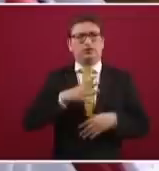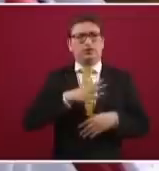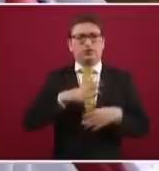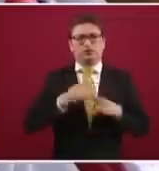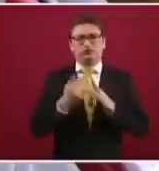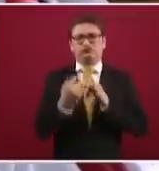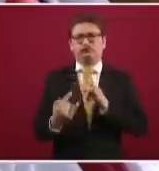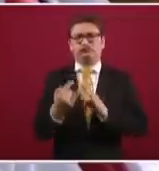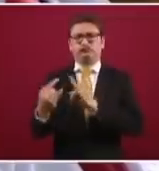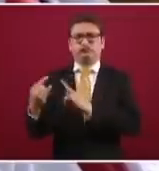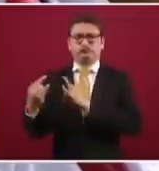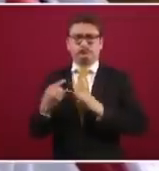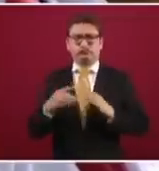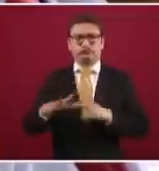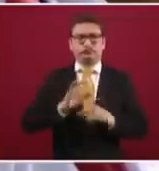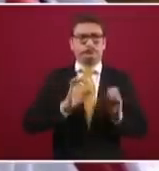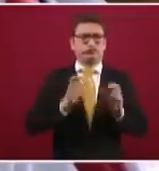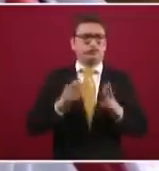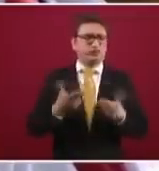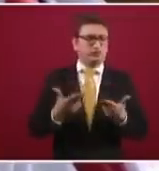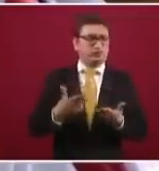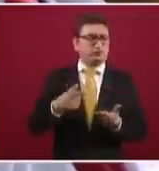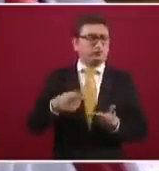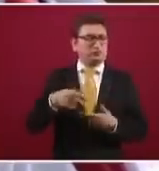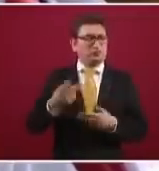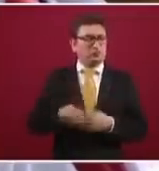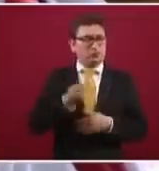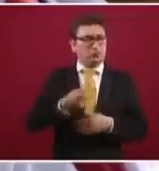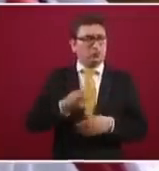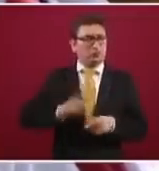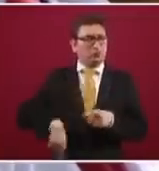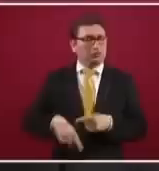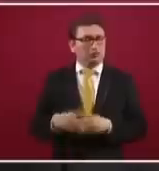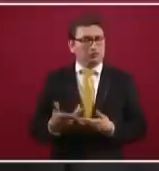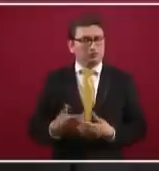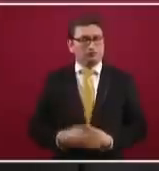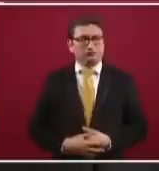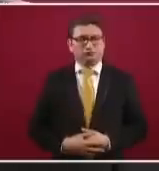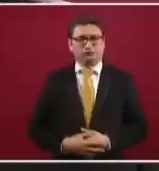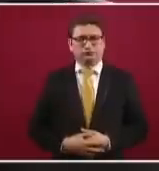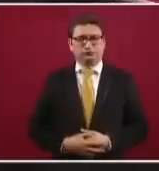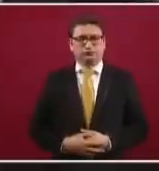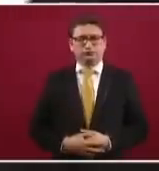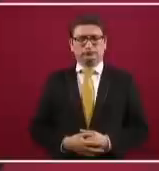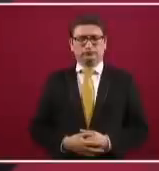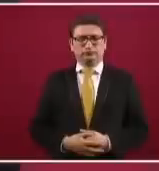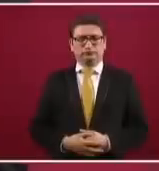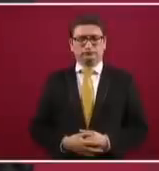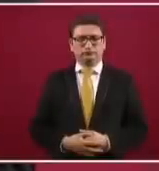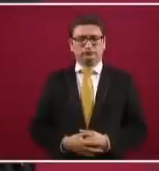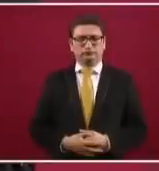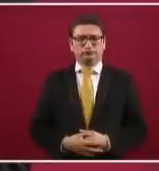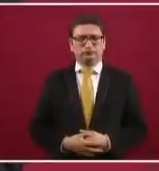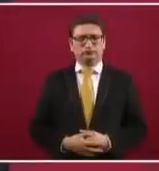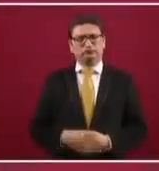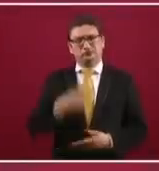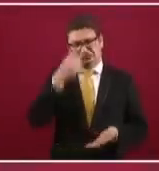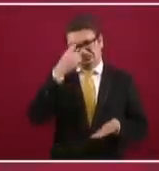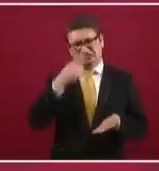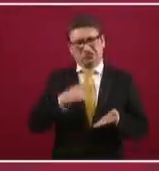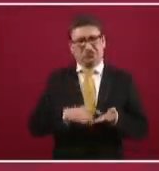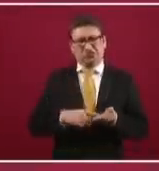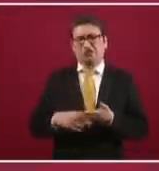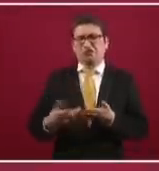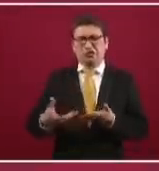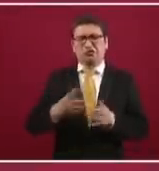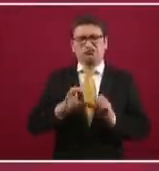campamento de los normalistas de Chiapas. Saber si se les retirará. Pues yo creo que se va a llegar a un acuerdo,